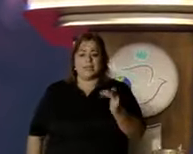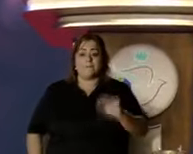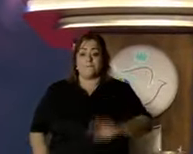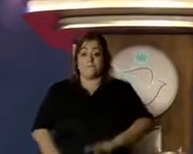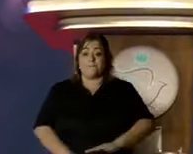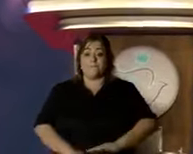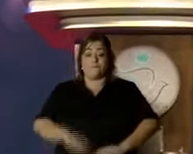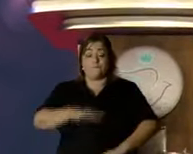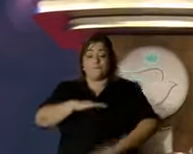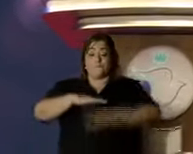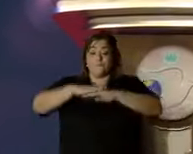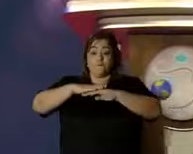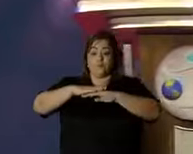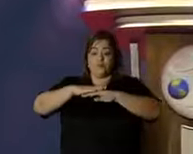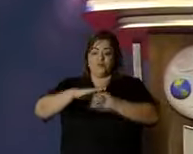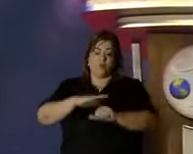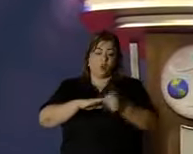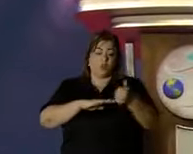carne.